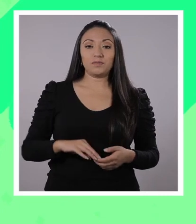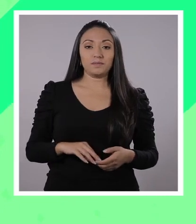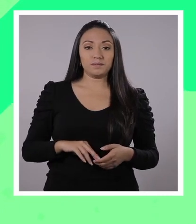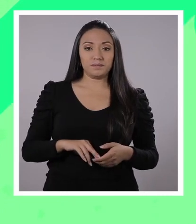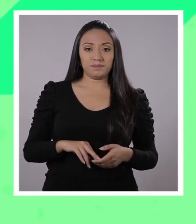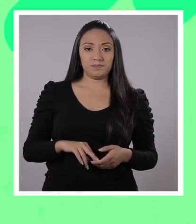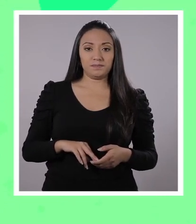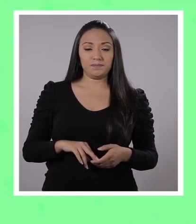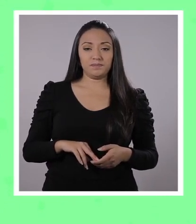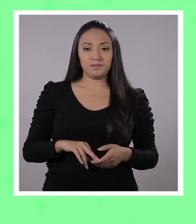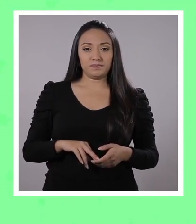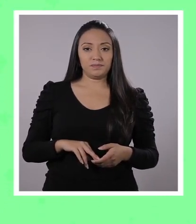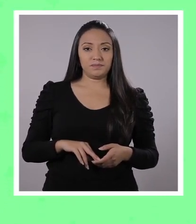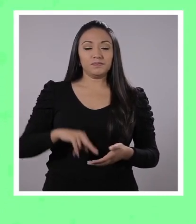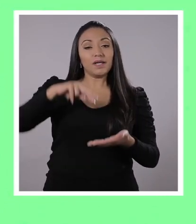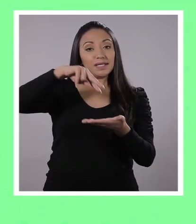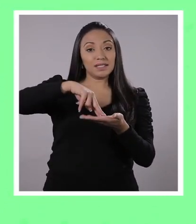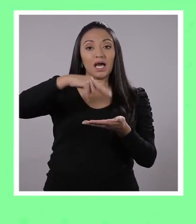Tenedor.